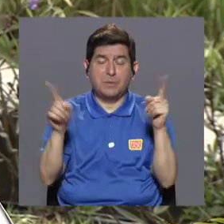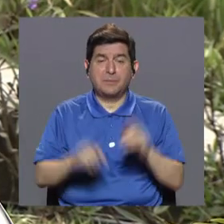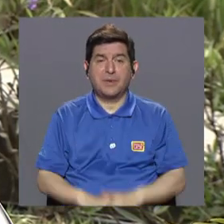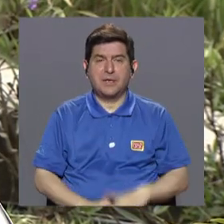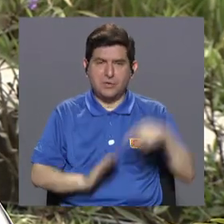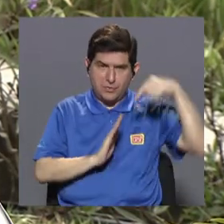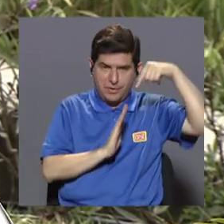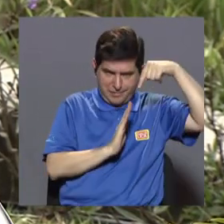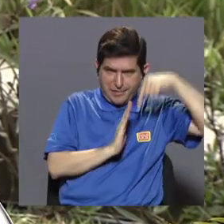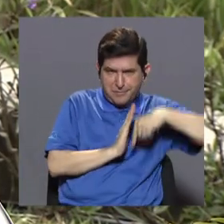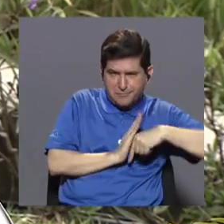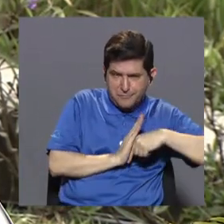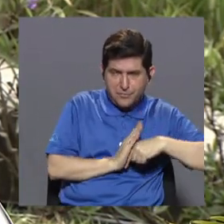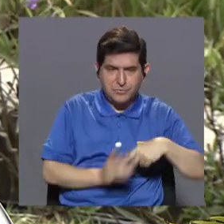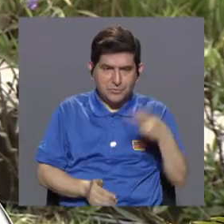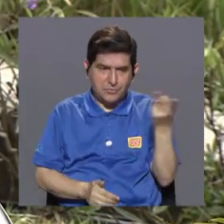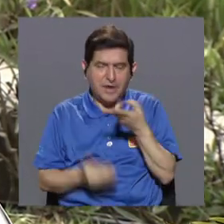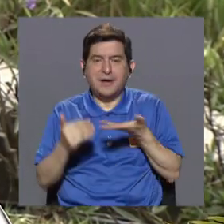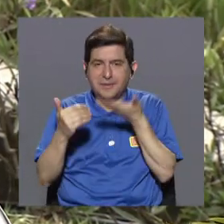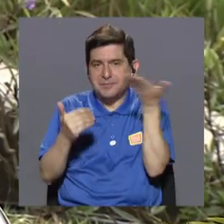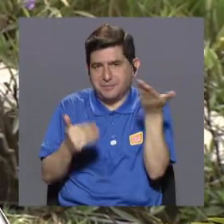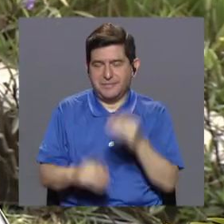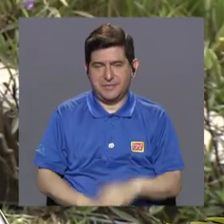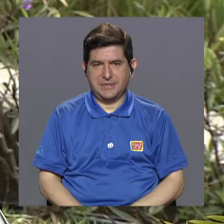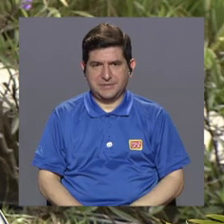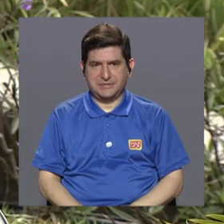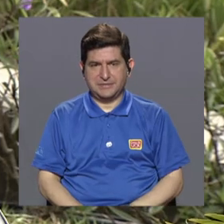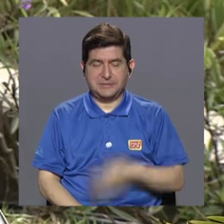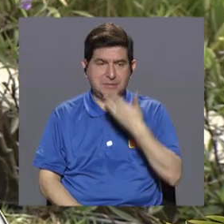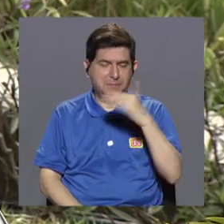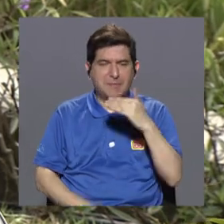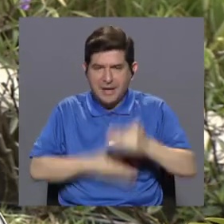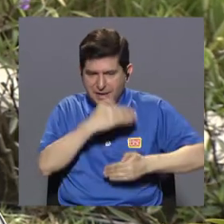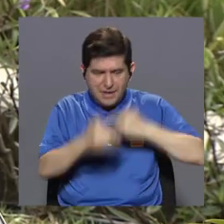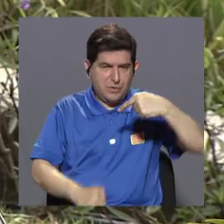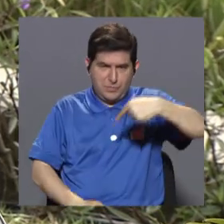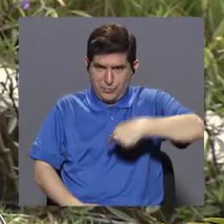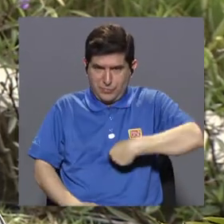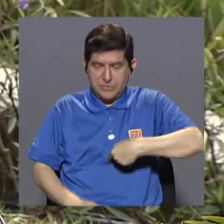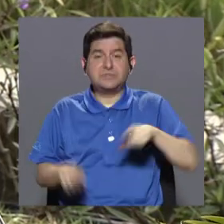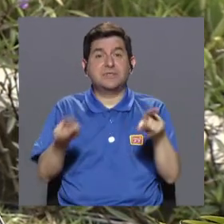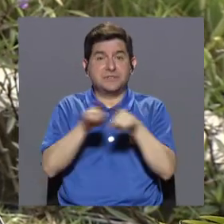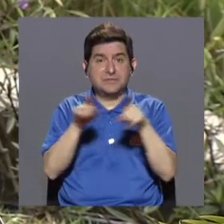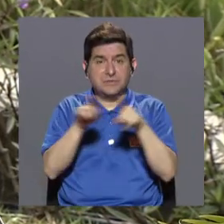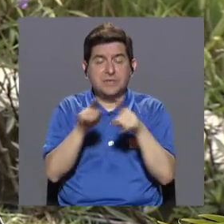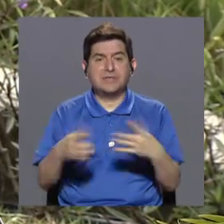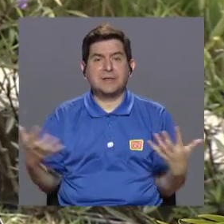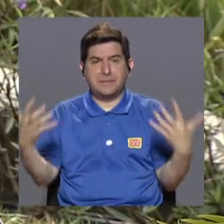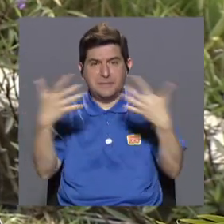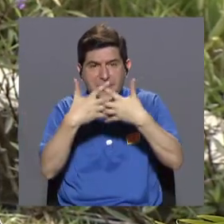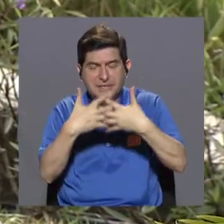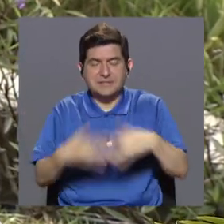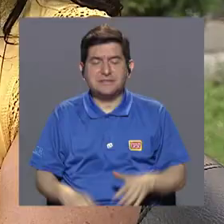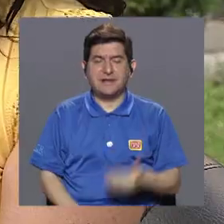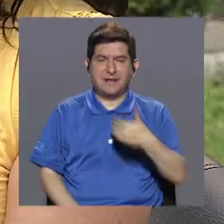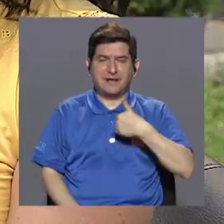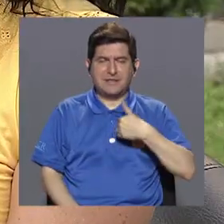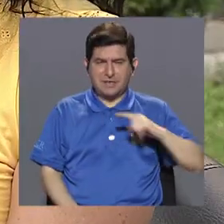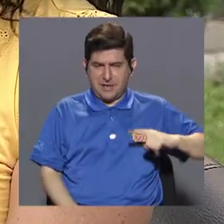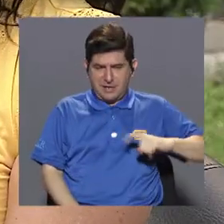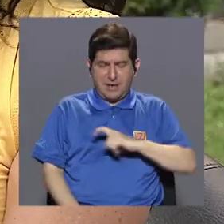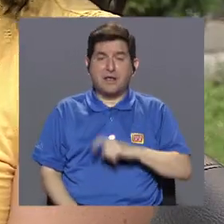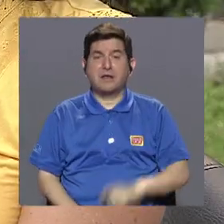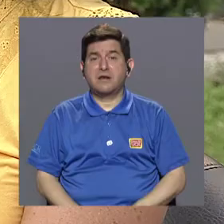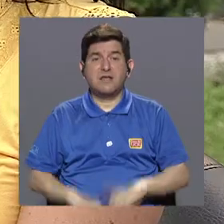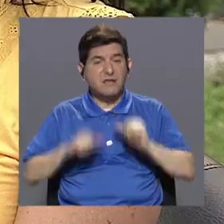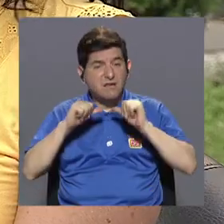fondo van las dos cosas juntas, ¿verdad? La mala digestión y además combinaciones de parásitos. Y si se deja pasar,